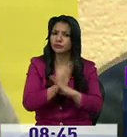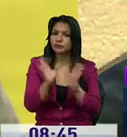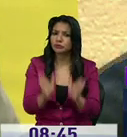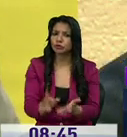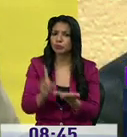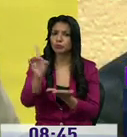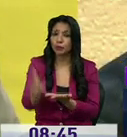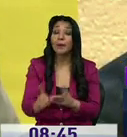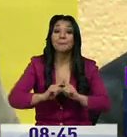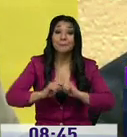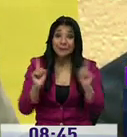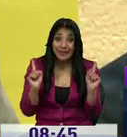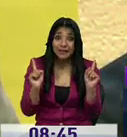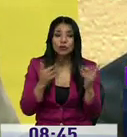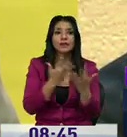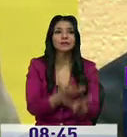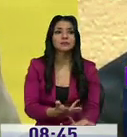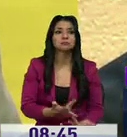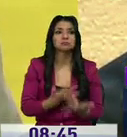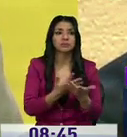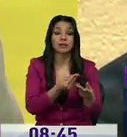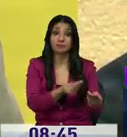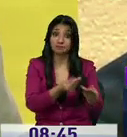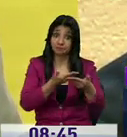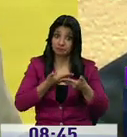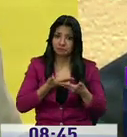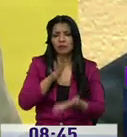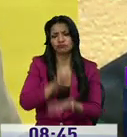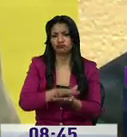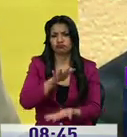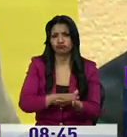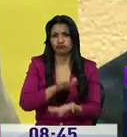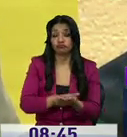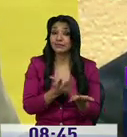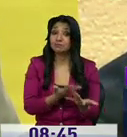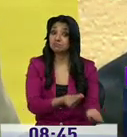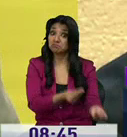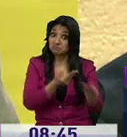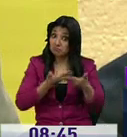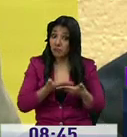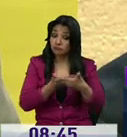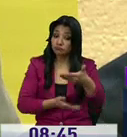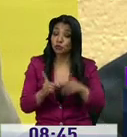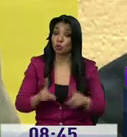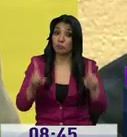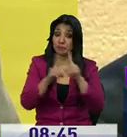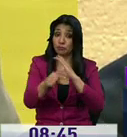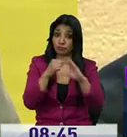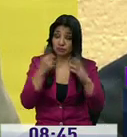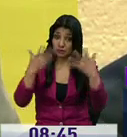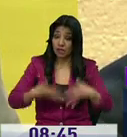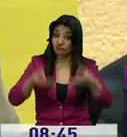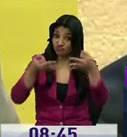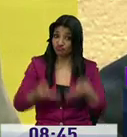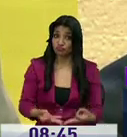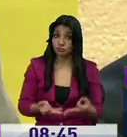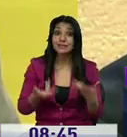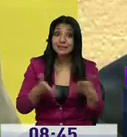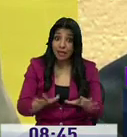Pueblo. Lo que sí deberíamos esperar es tranquilamente que se exprese el documento por escrito y una